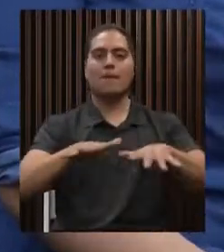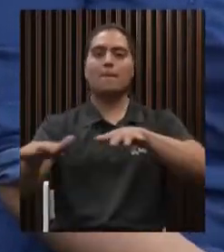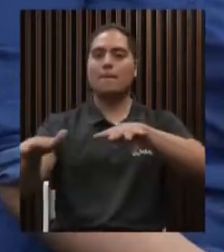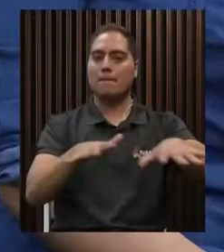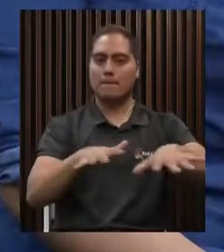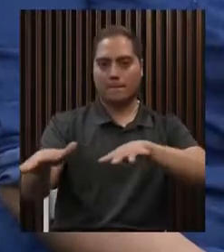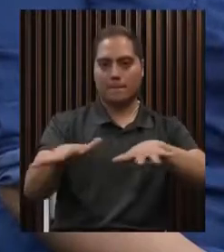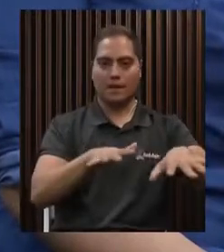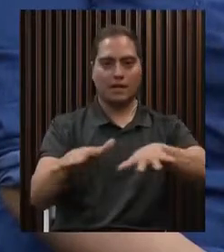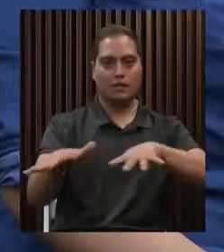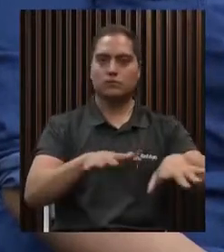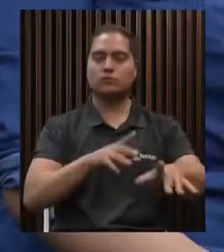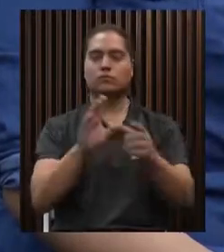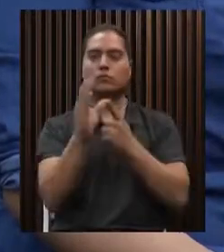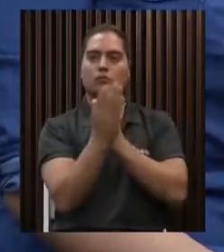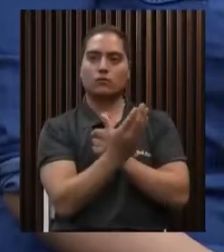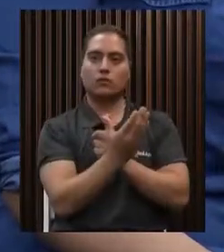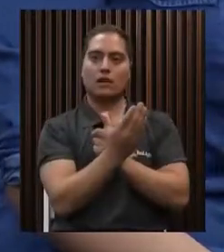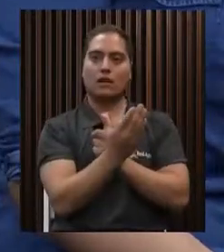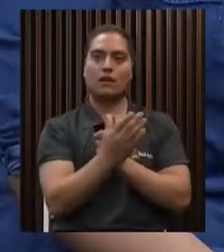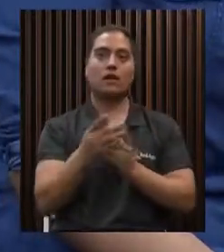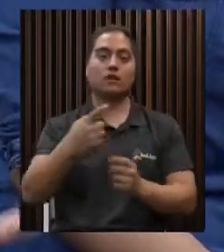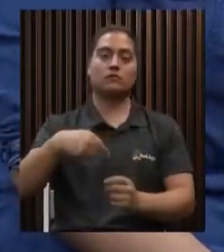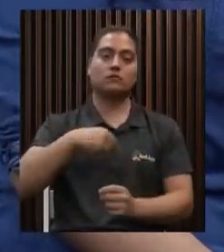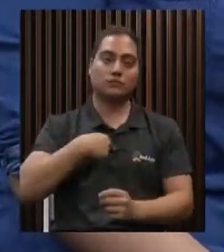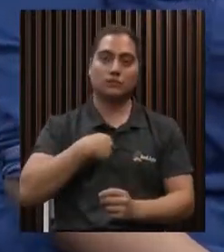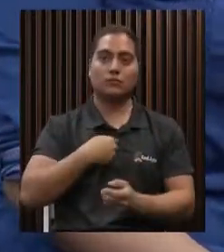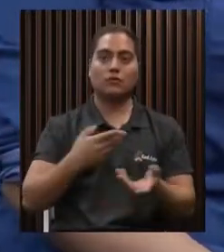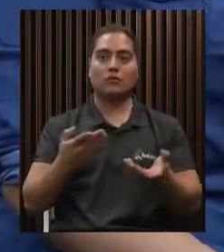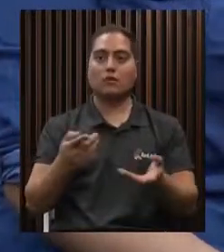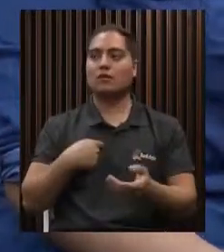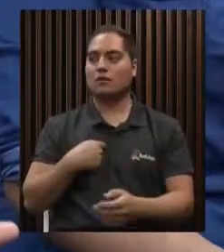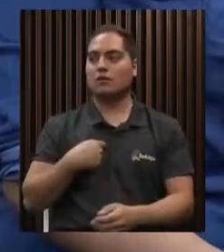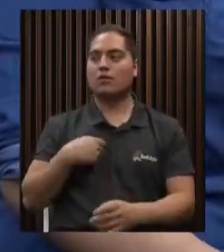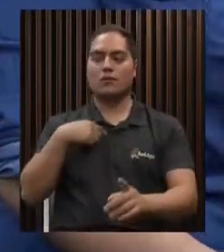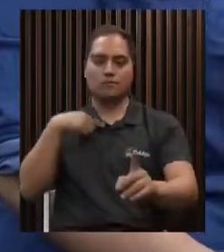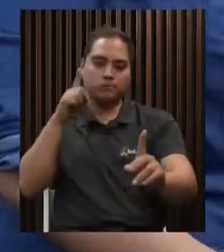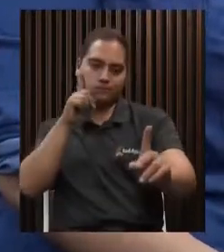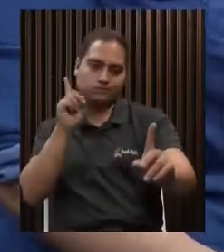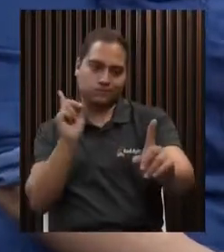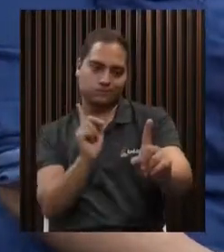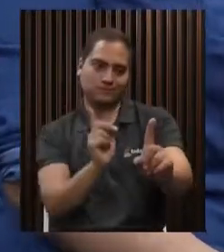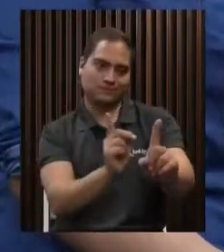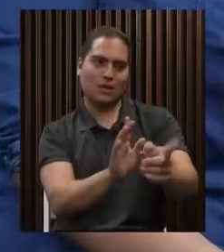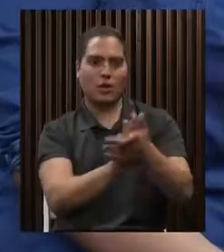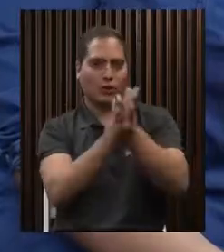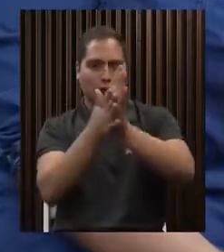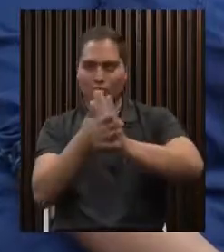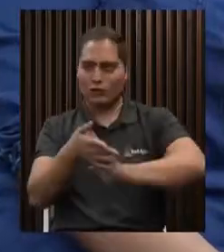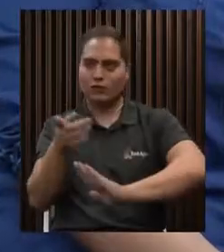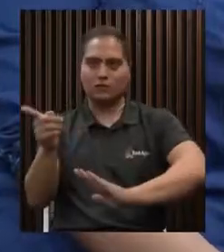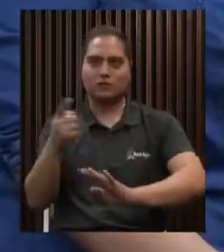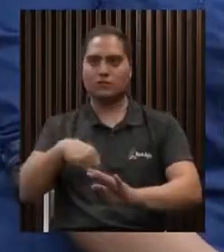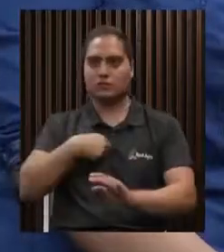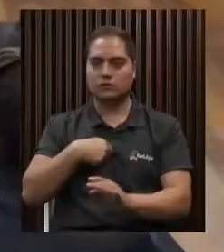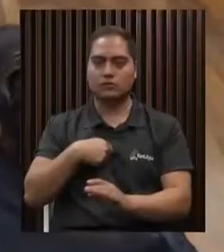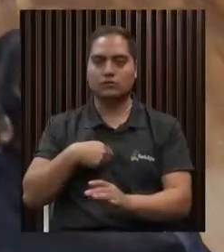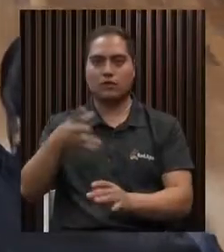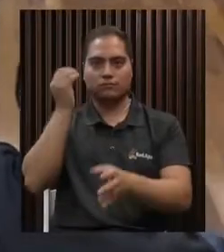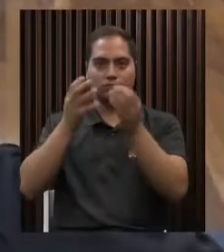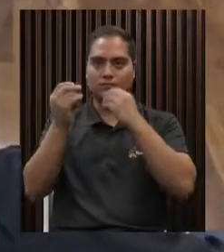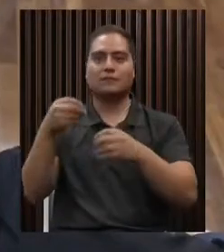necesitamos todo lo que más podamos de tu recorrido para poder hacer mejor nuestro trabajo. Eso finalmente.